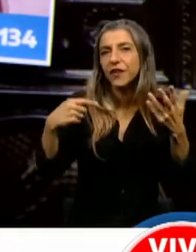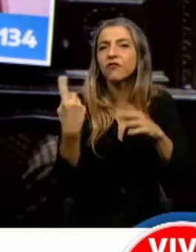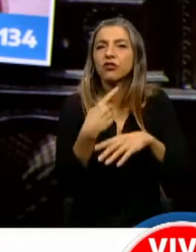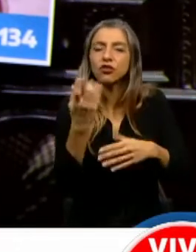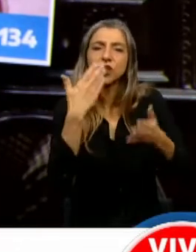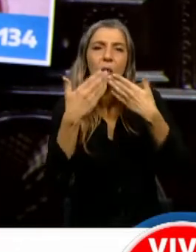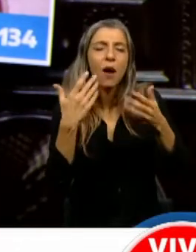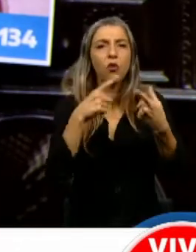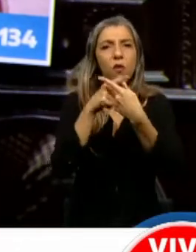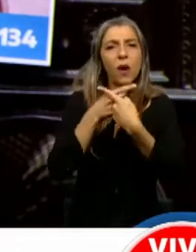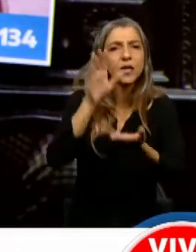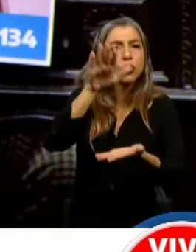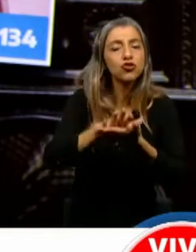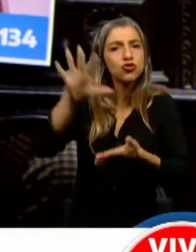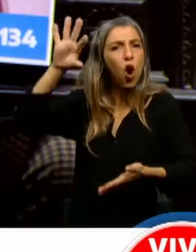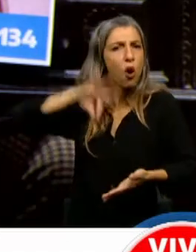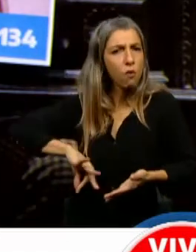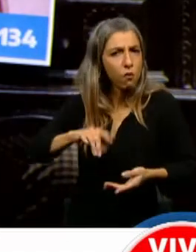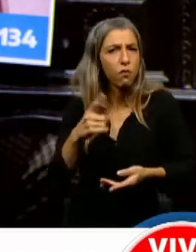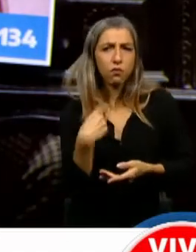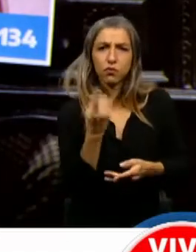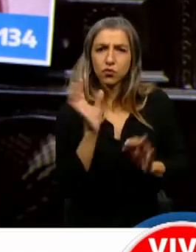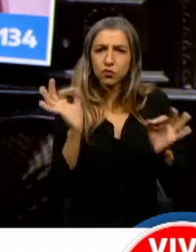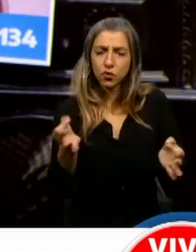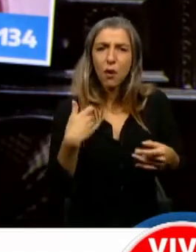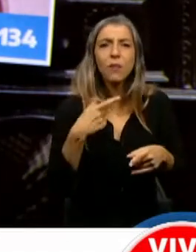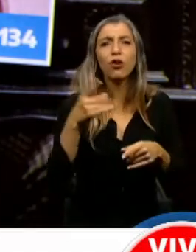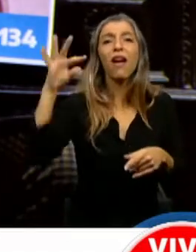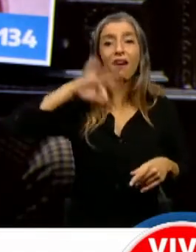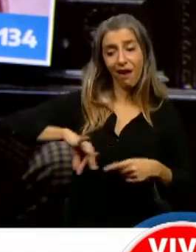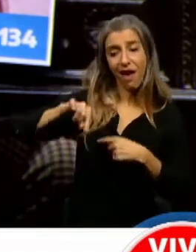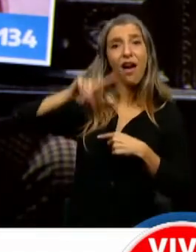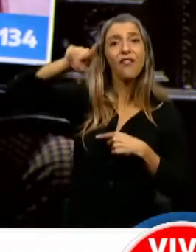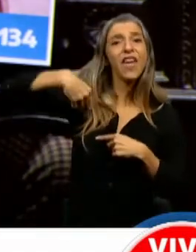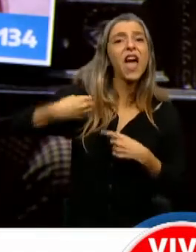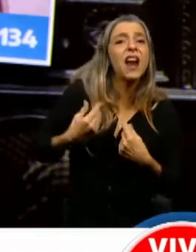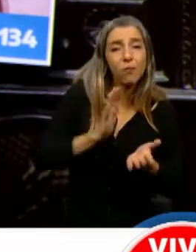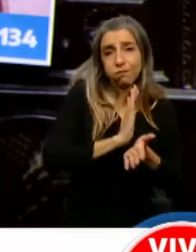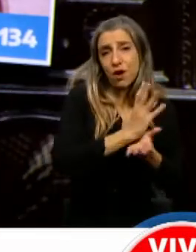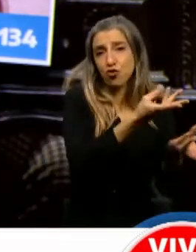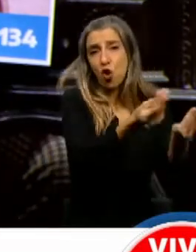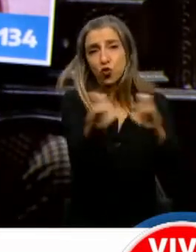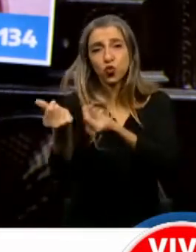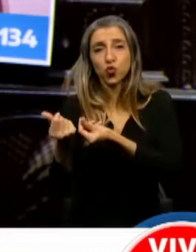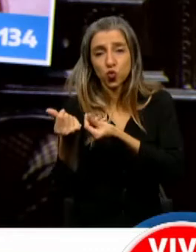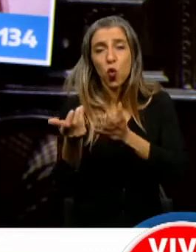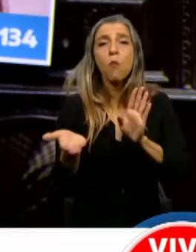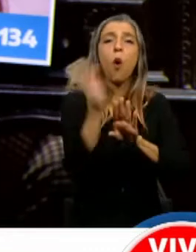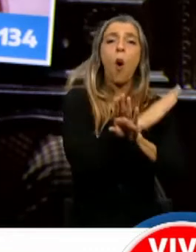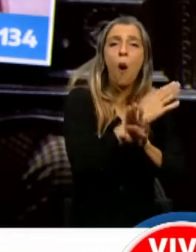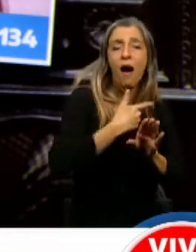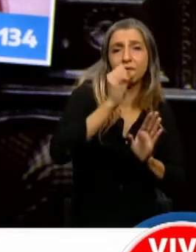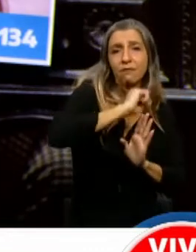los trabajadores. Dinero que se queda para mayor consumo de lo que antes se iba por los aumentos tarifarios del 1.000,